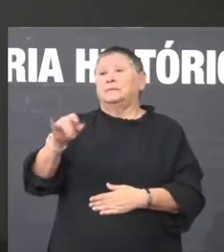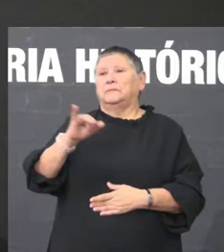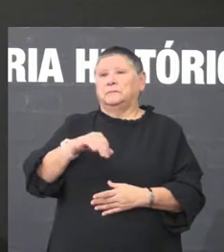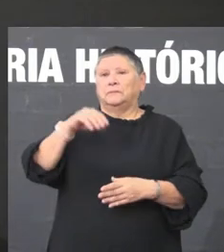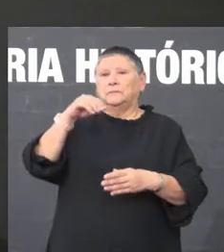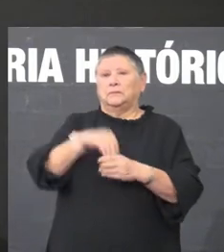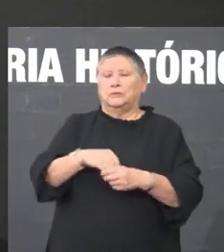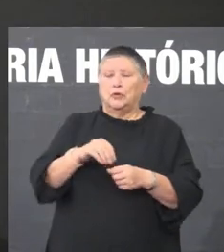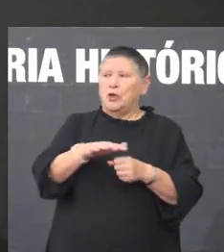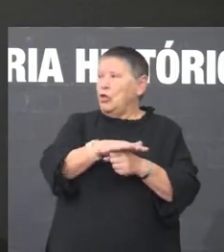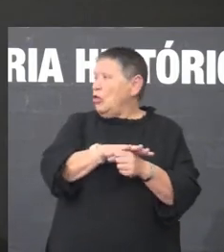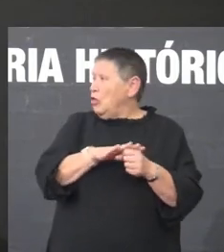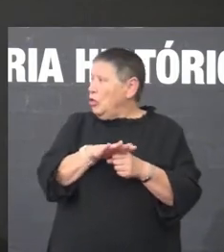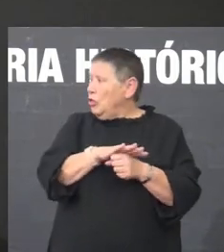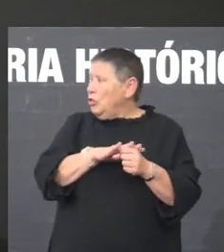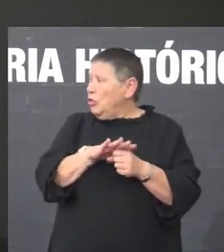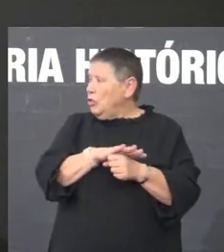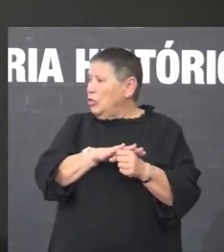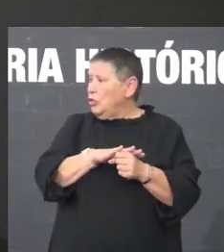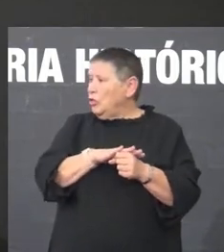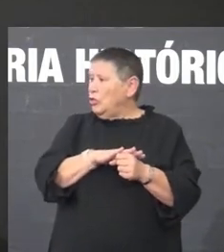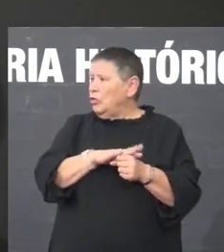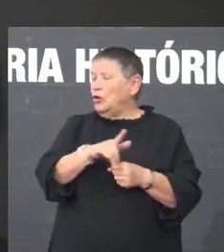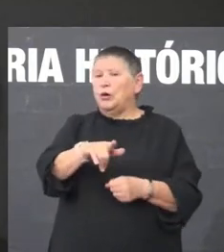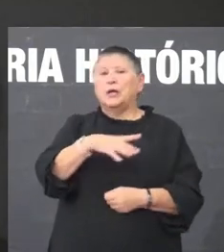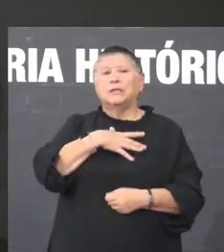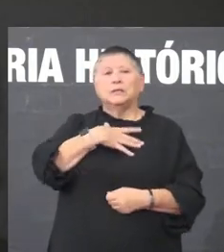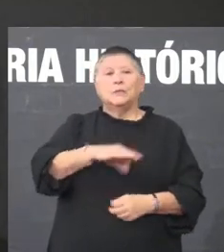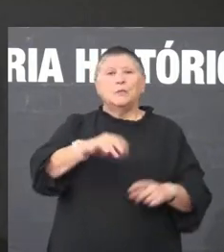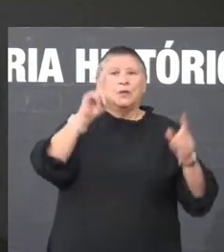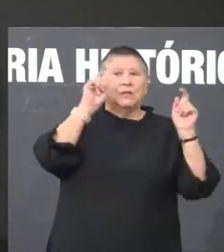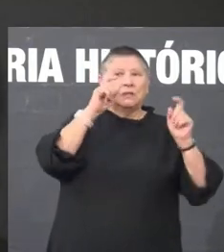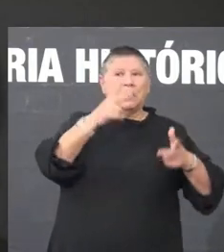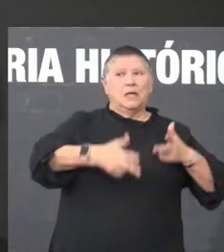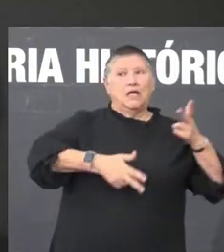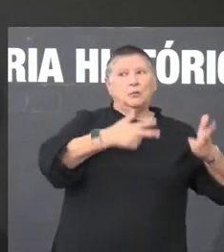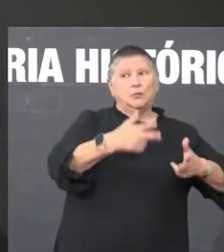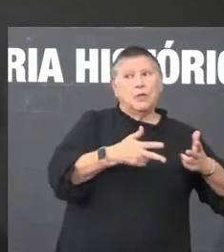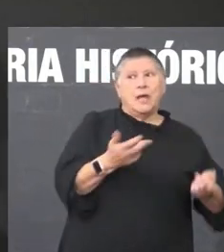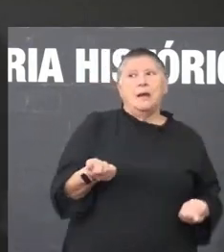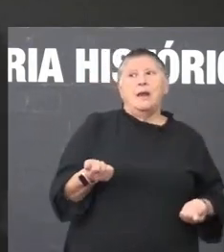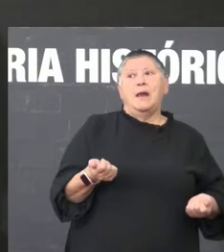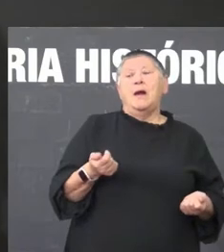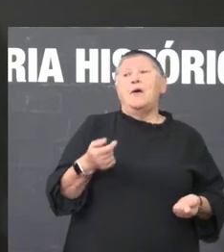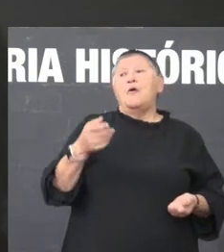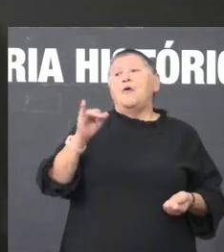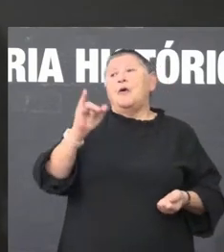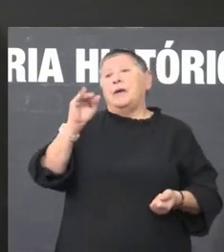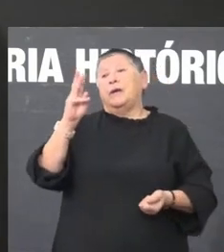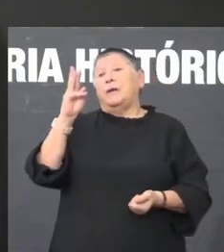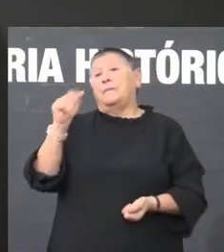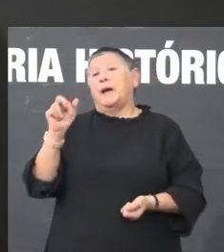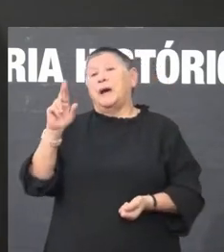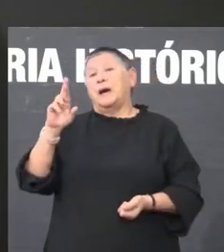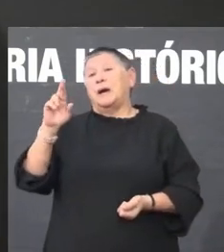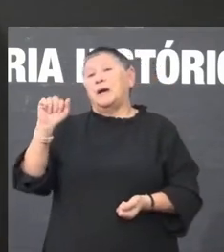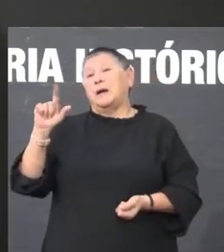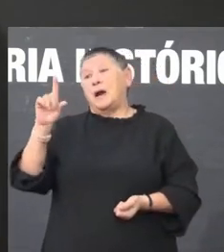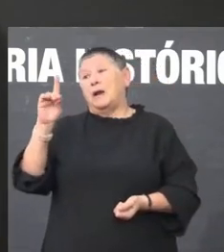las zonas en las que se puede enseñar o no en euskera, etcétera, etcétera. O Iparralde, que Francia